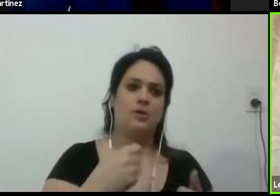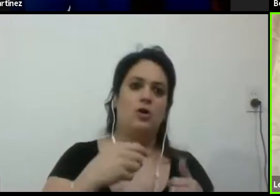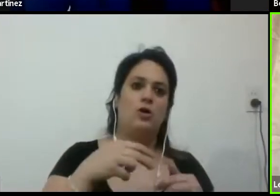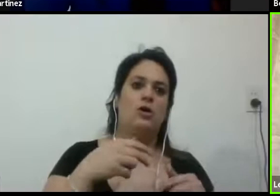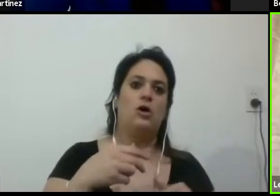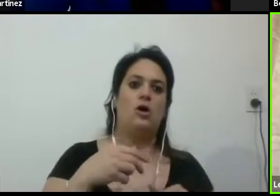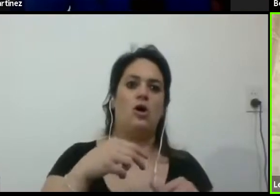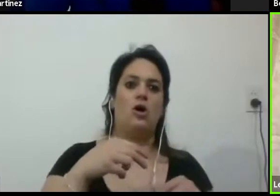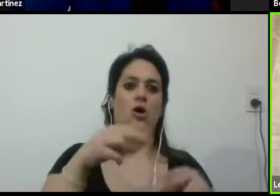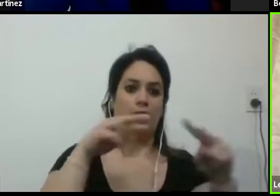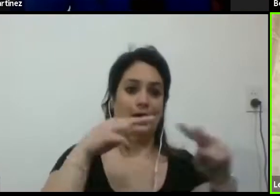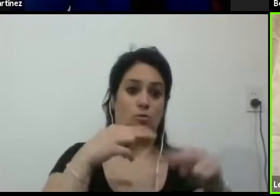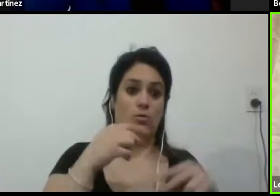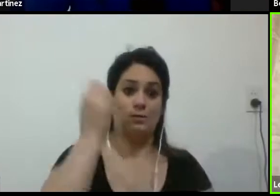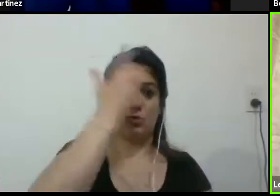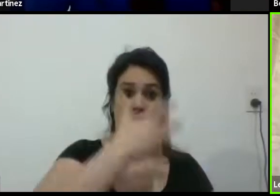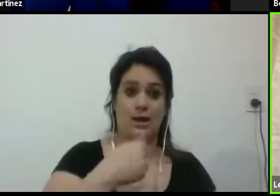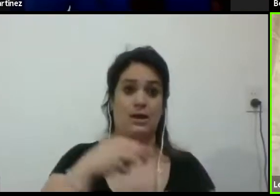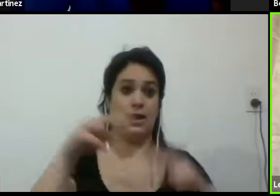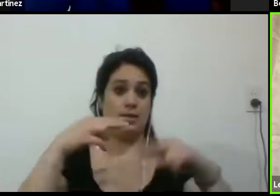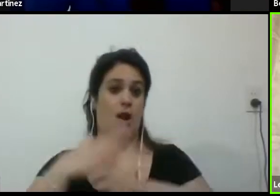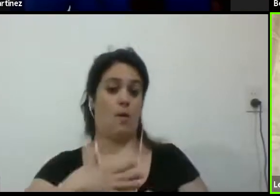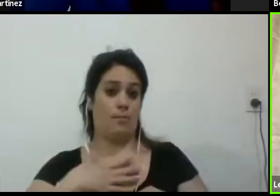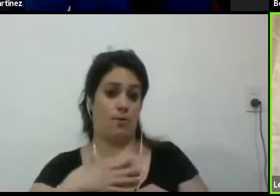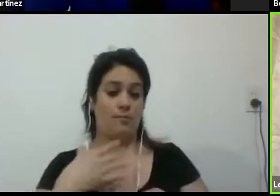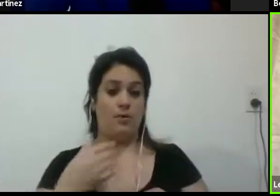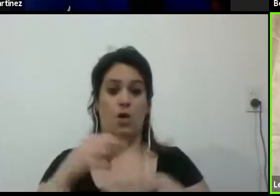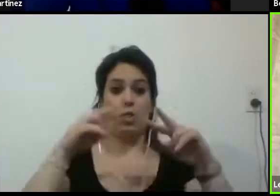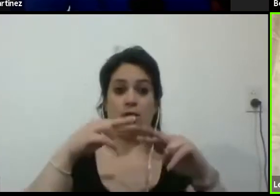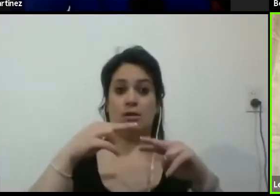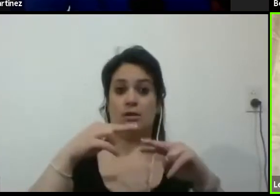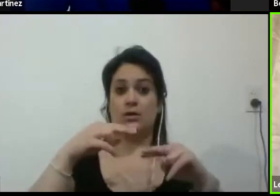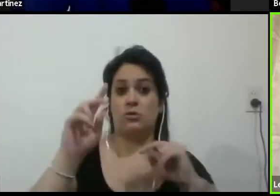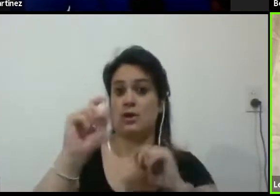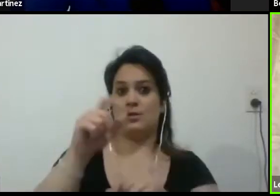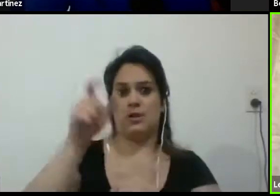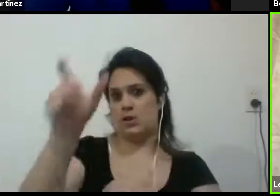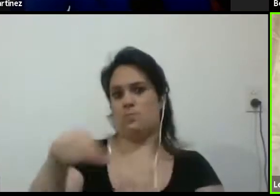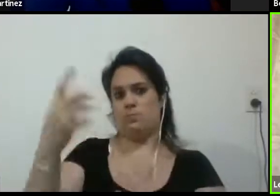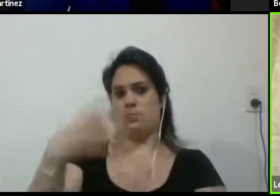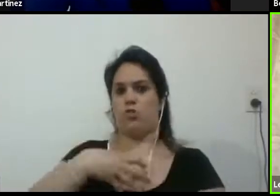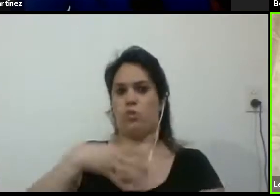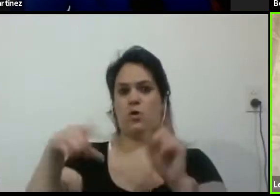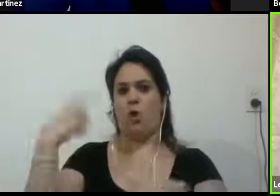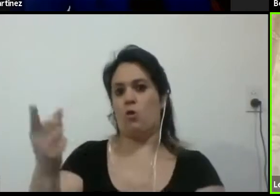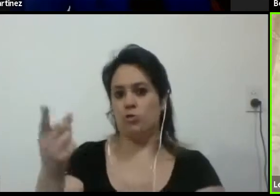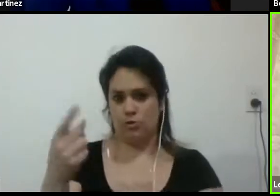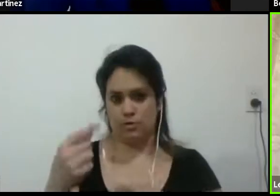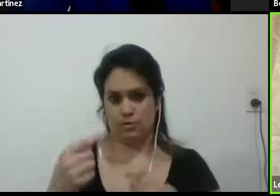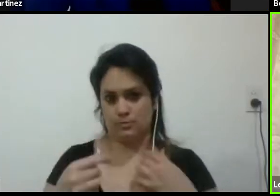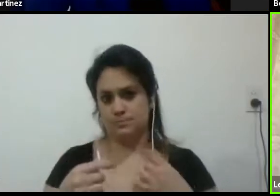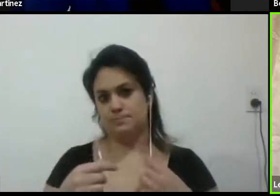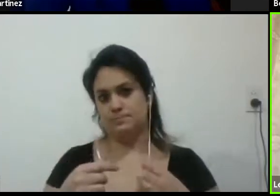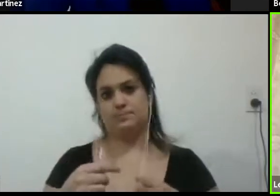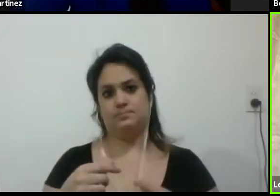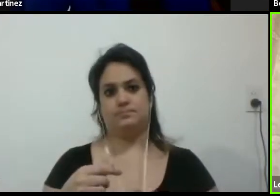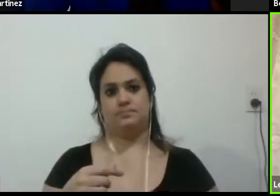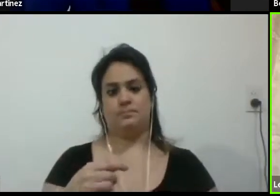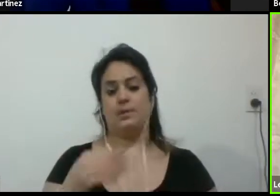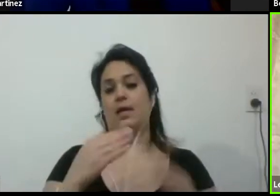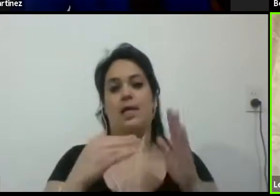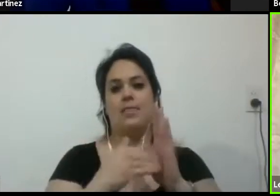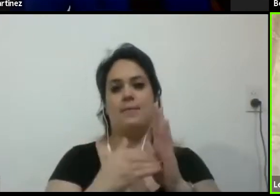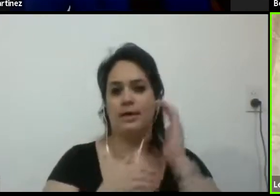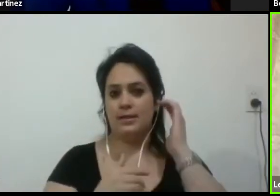restaurante propio restaurante un tercero o cualquier institución